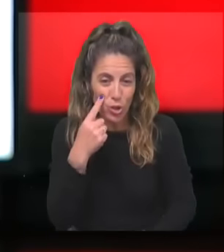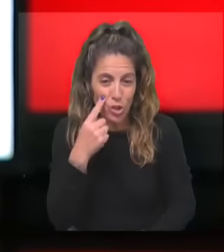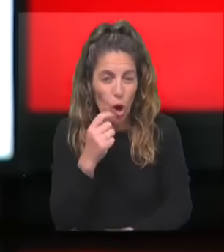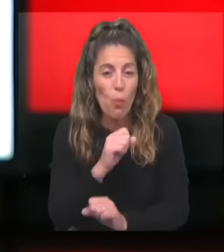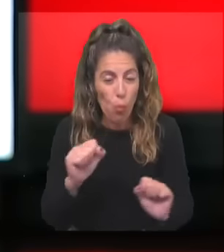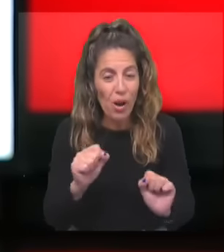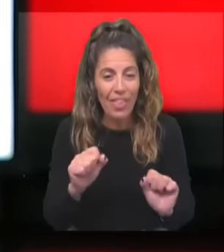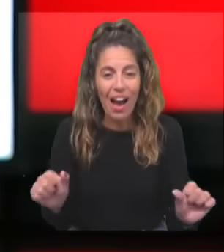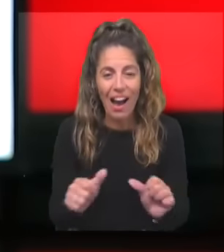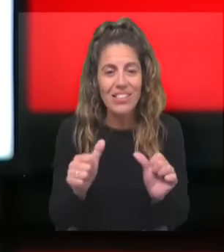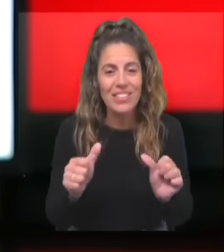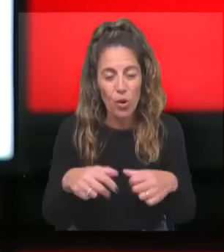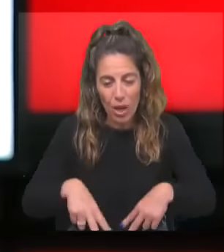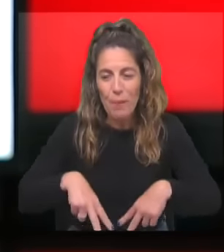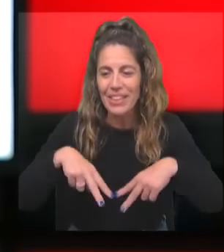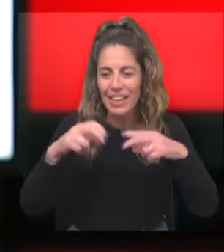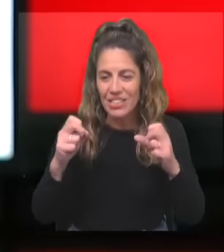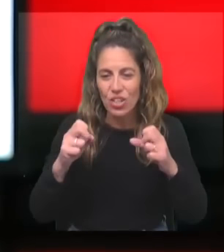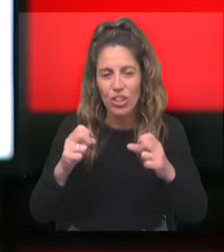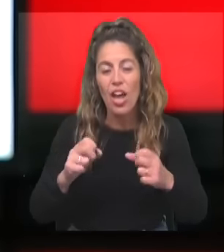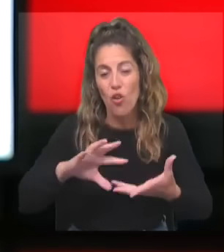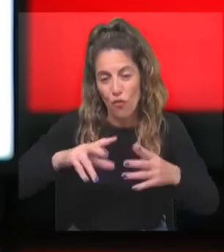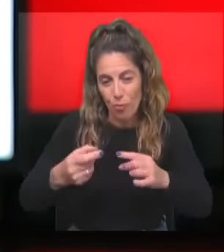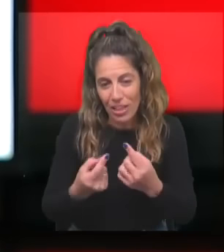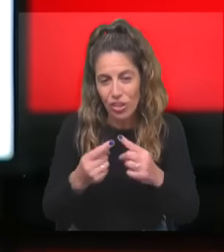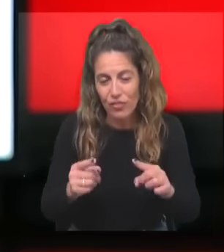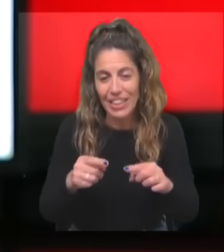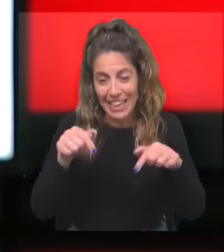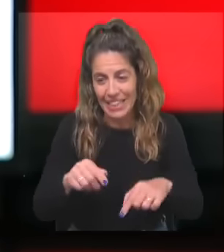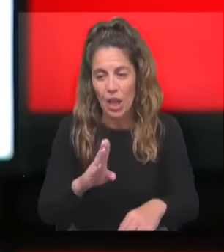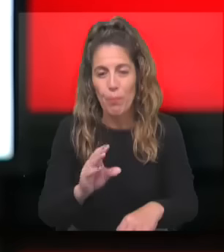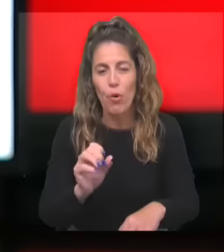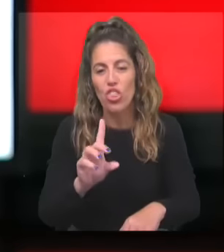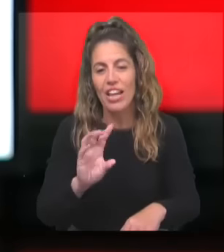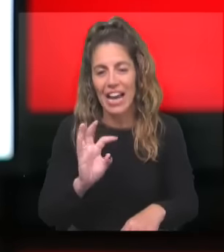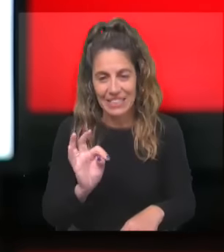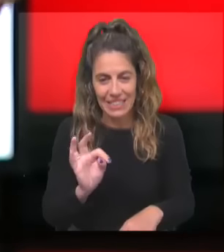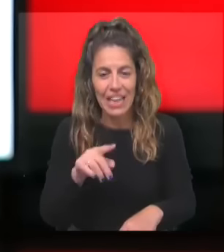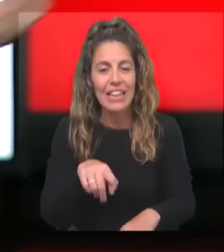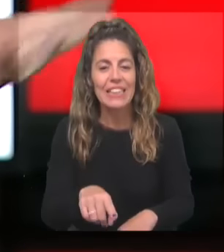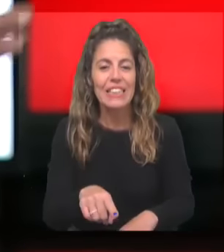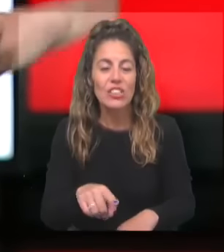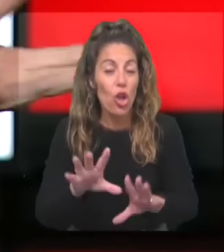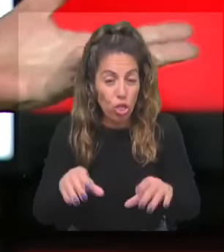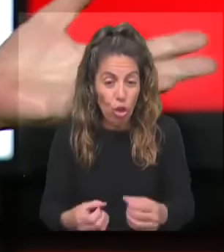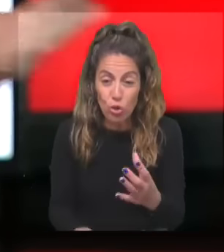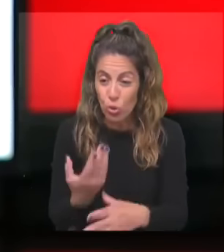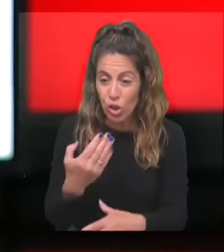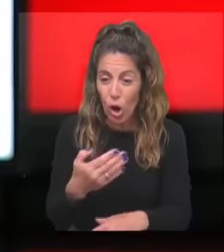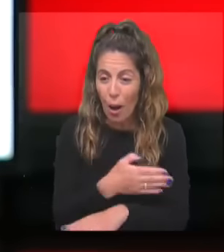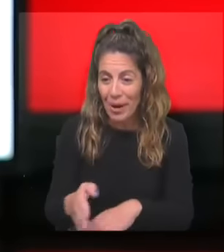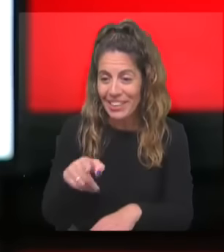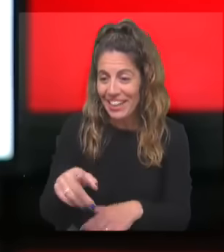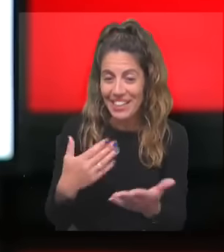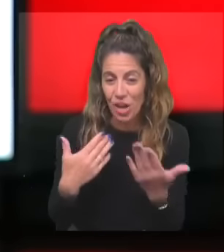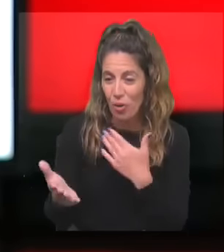se dispone a hacer una investigación en otro formato, en este caso un podcast. Y bueno, y todo esto surgió a partir de aquella